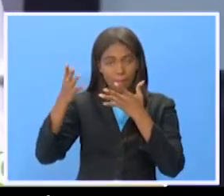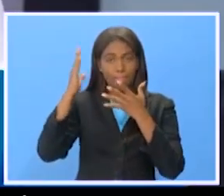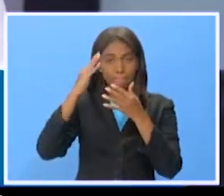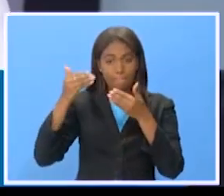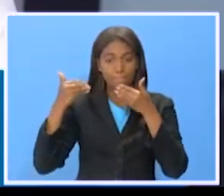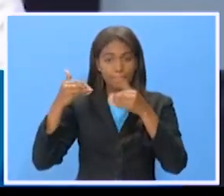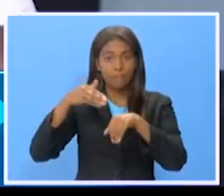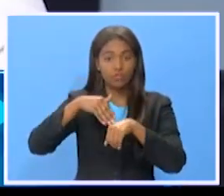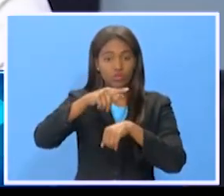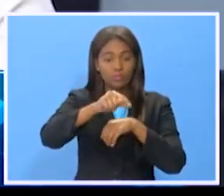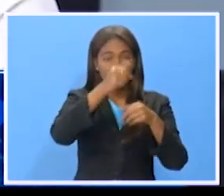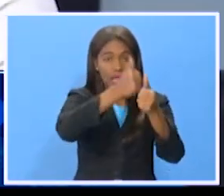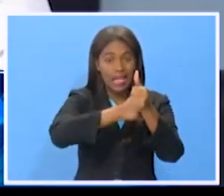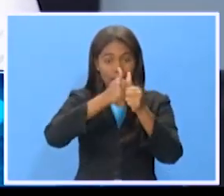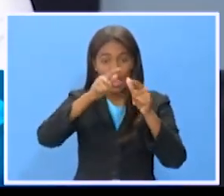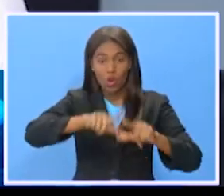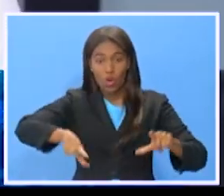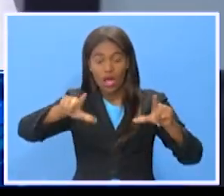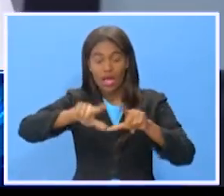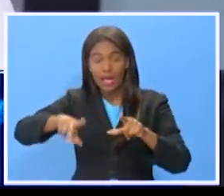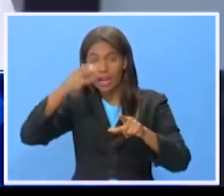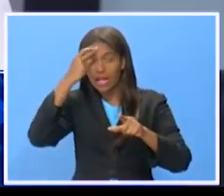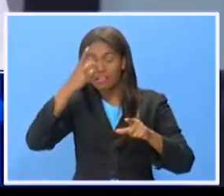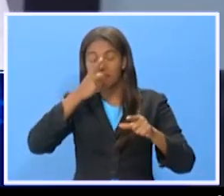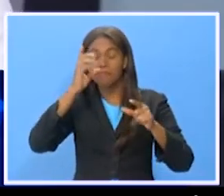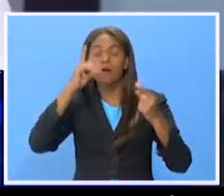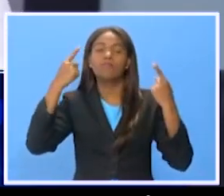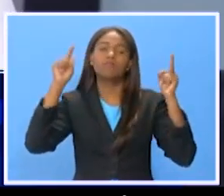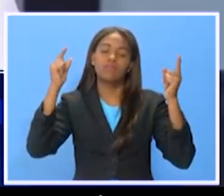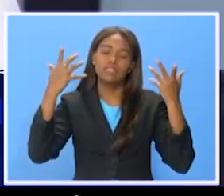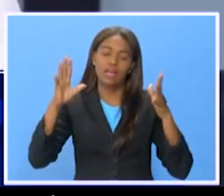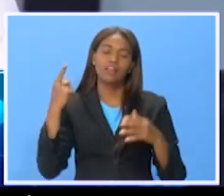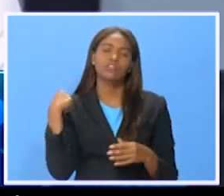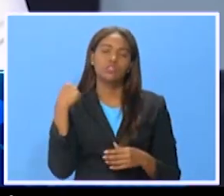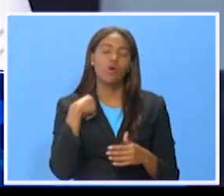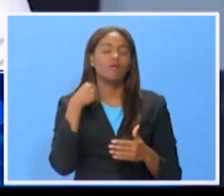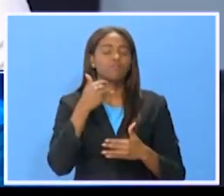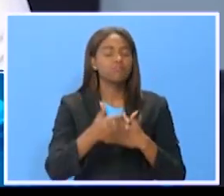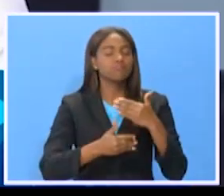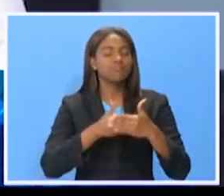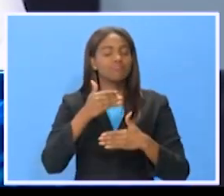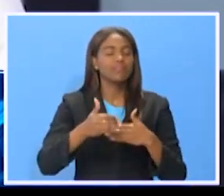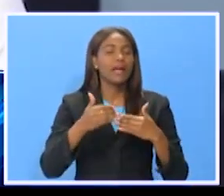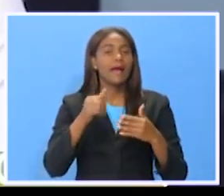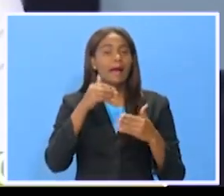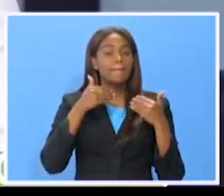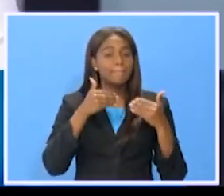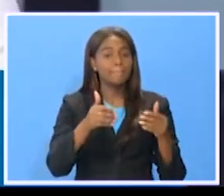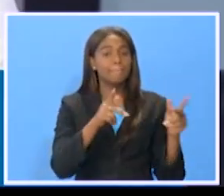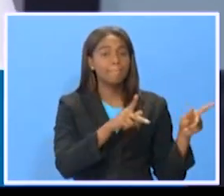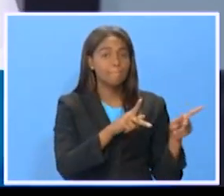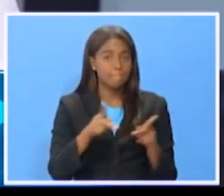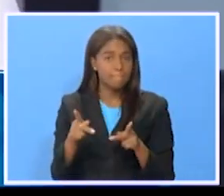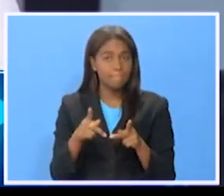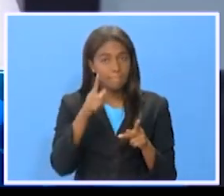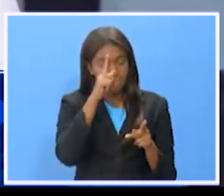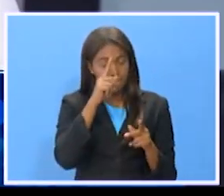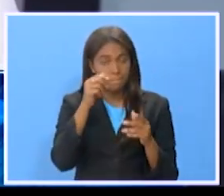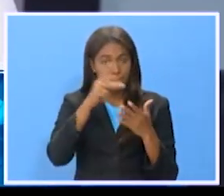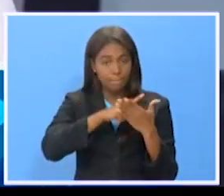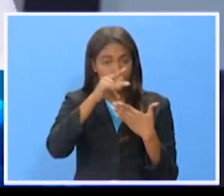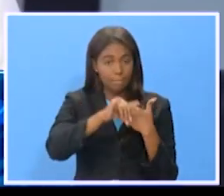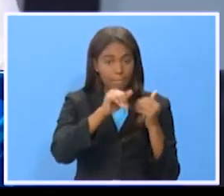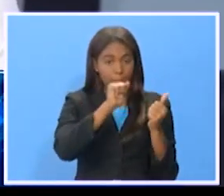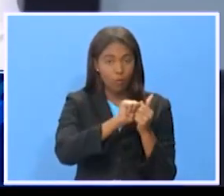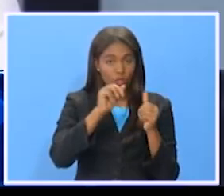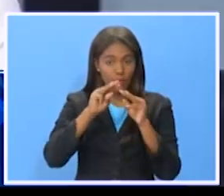el turismo a cada rincón de la República Dominicana. Y ya nosotros estamos en marcha de elaborar un proyecto para que junto al Ministerio de